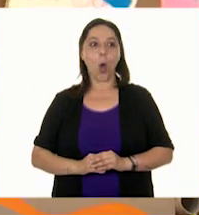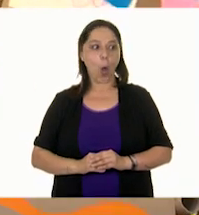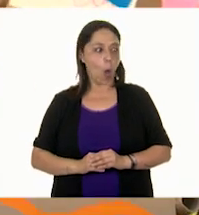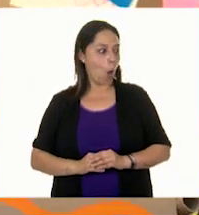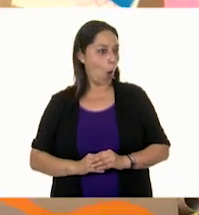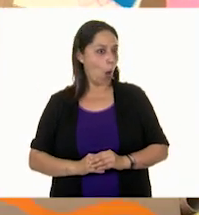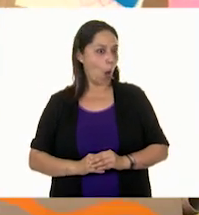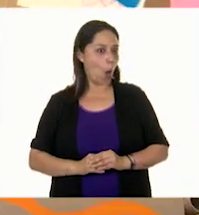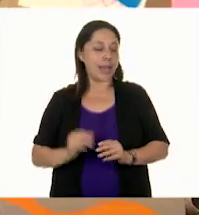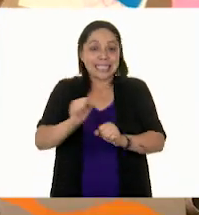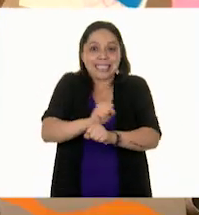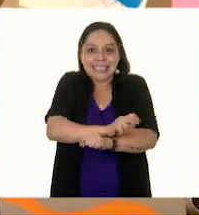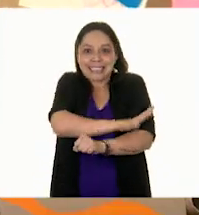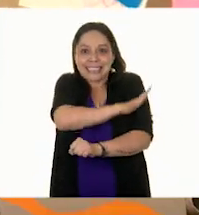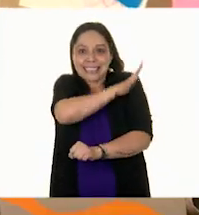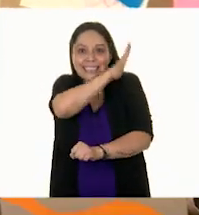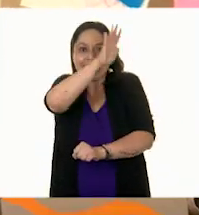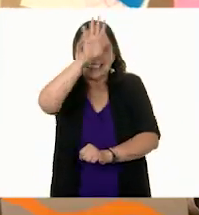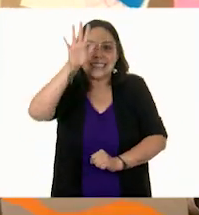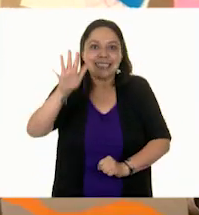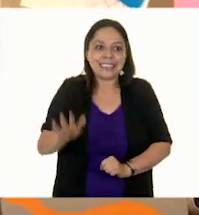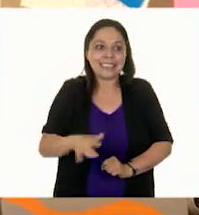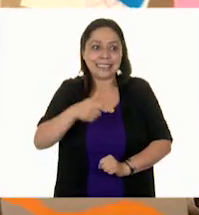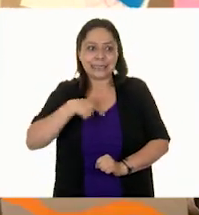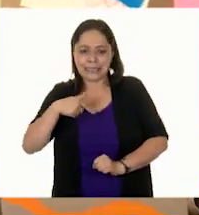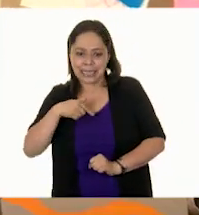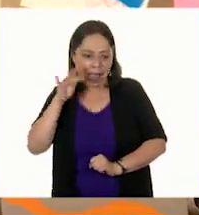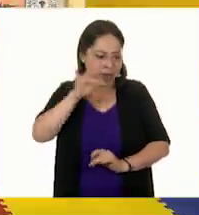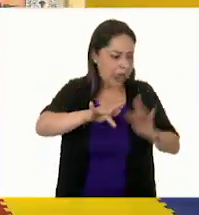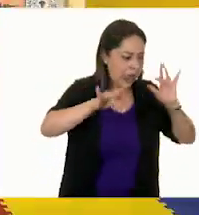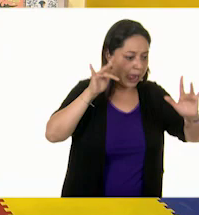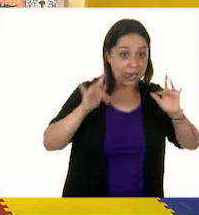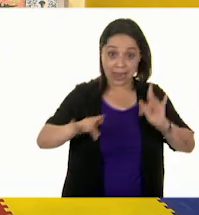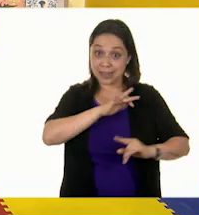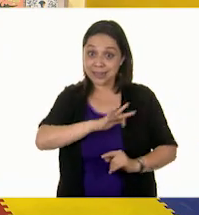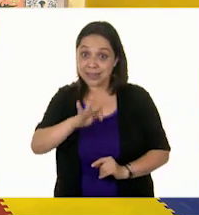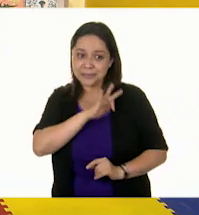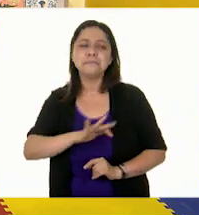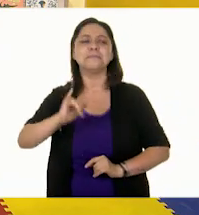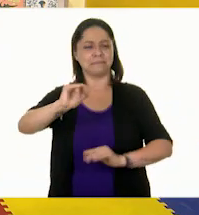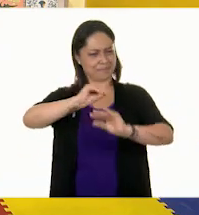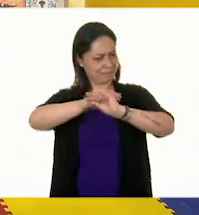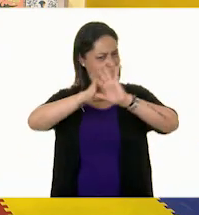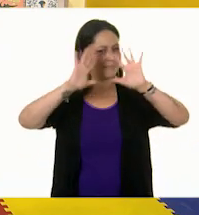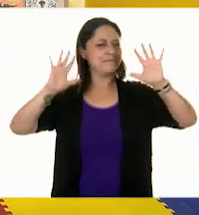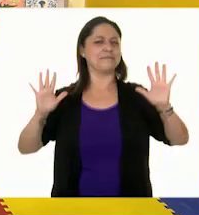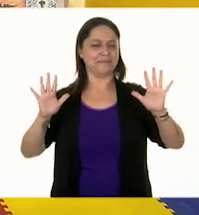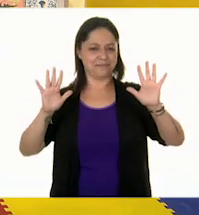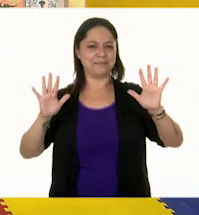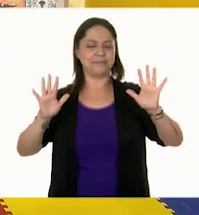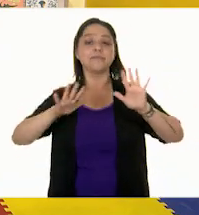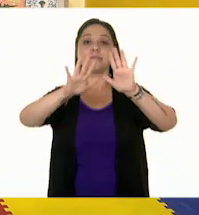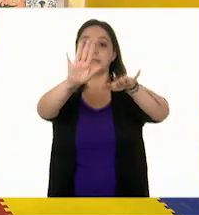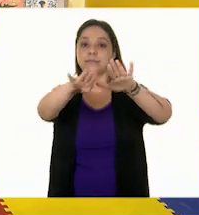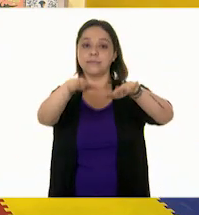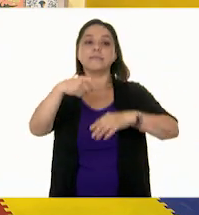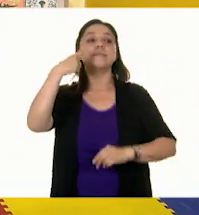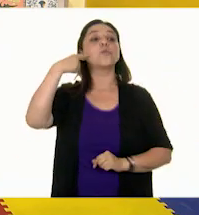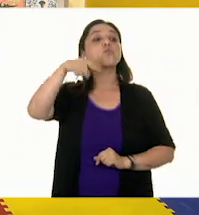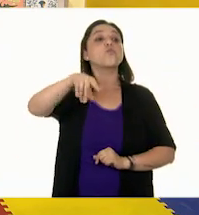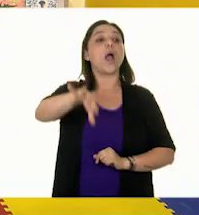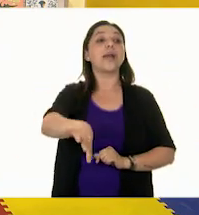¡Wow! ¡Qué emocionante! ¿Las podemos explorar, Evelyn? ¡Claro que sí, Adriana! A ver, escoge